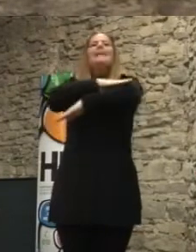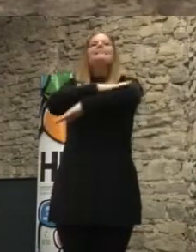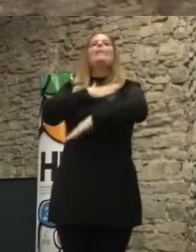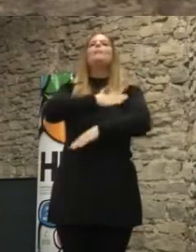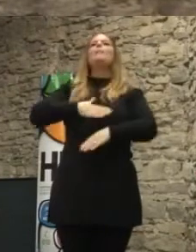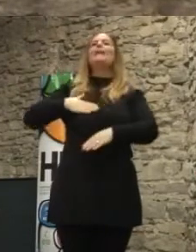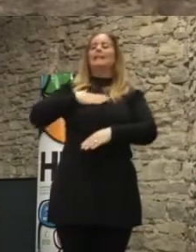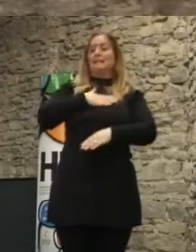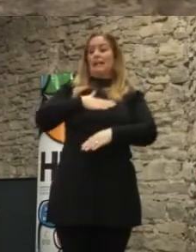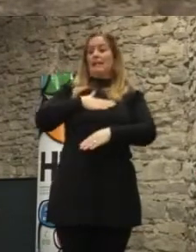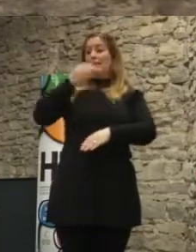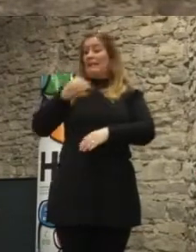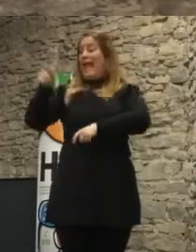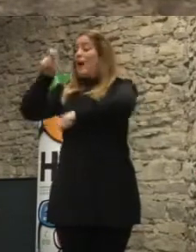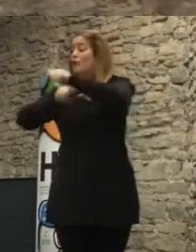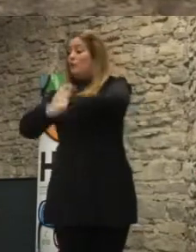asociacionismo sindical.